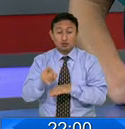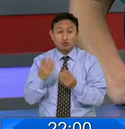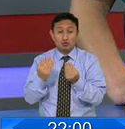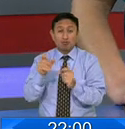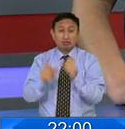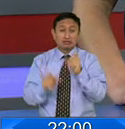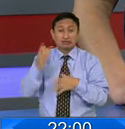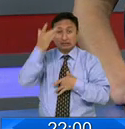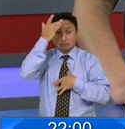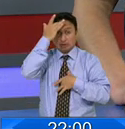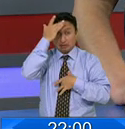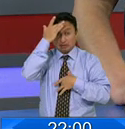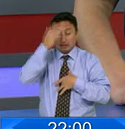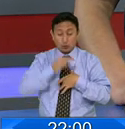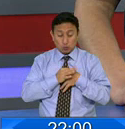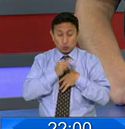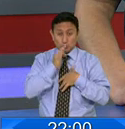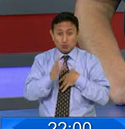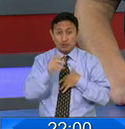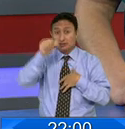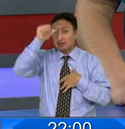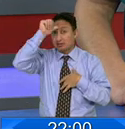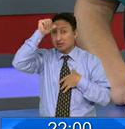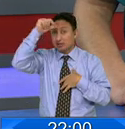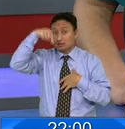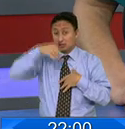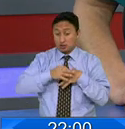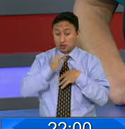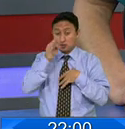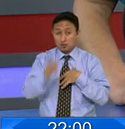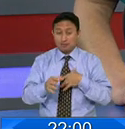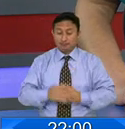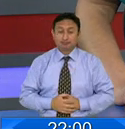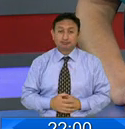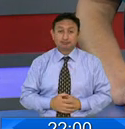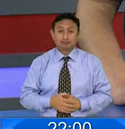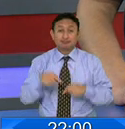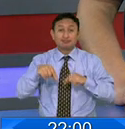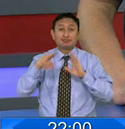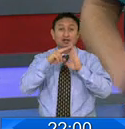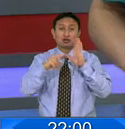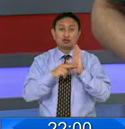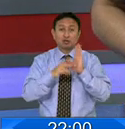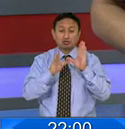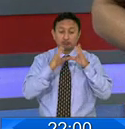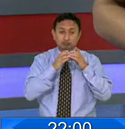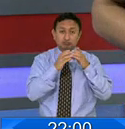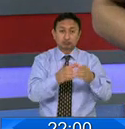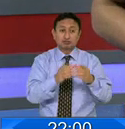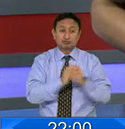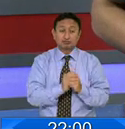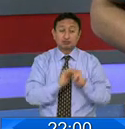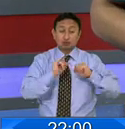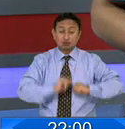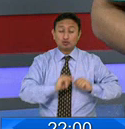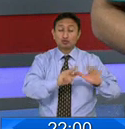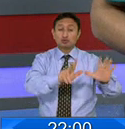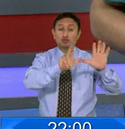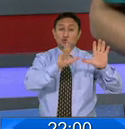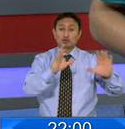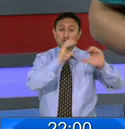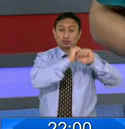casos de la variante Delta y Delta Plus de COVID-19. Las medidas rigen desde las 20 horas de